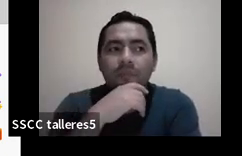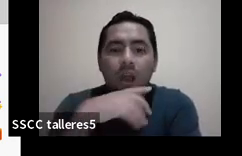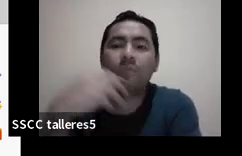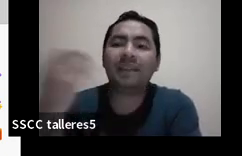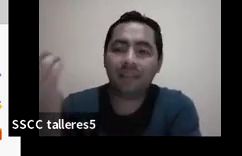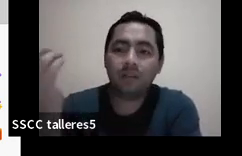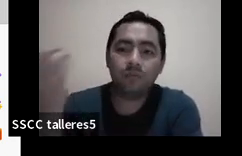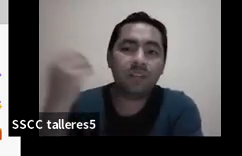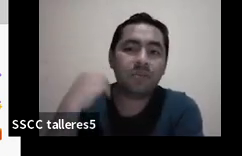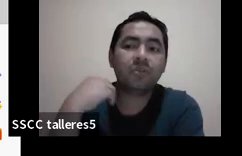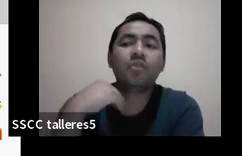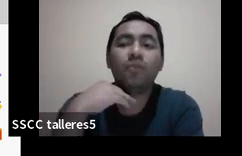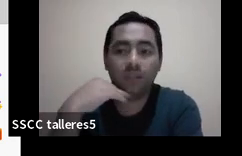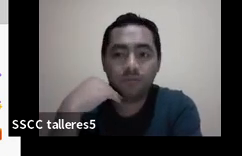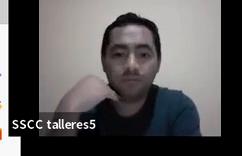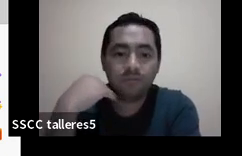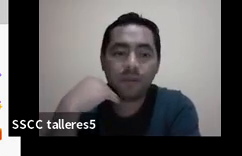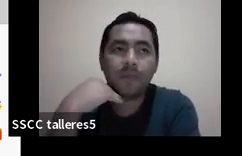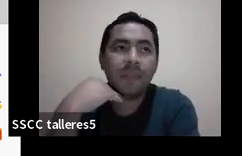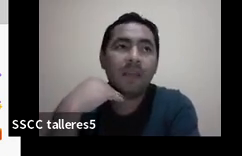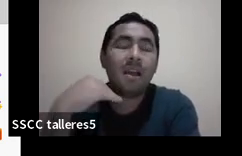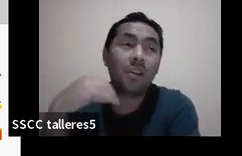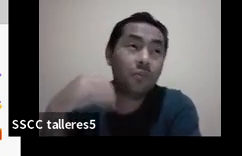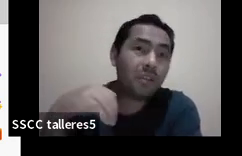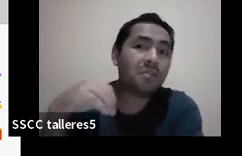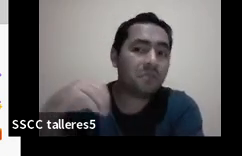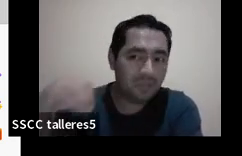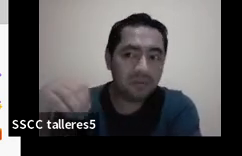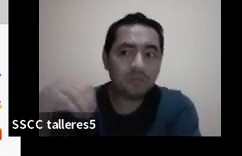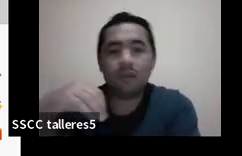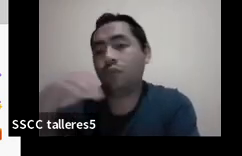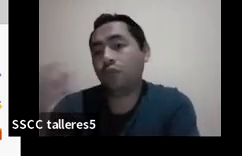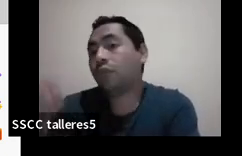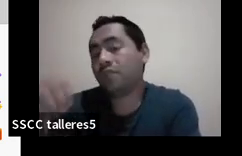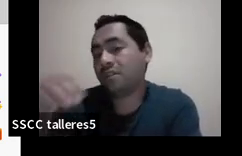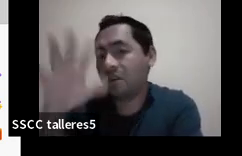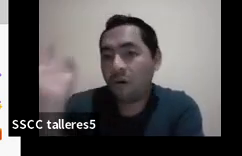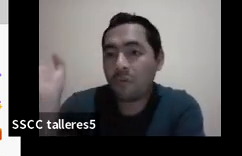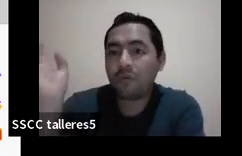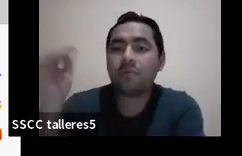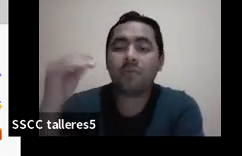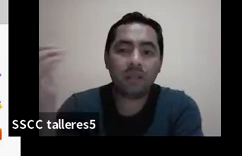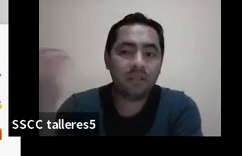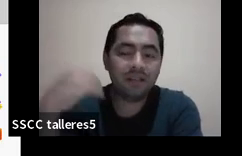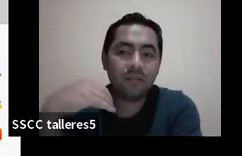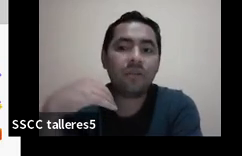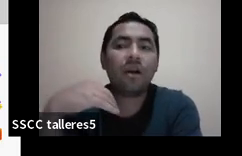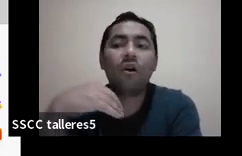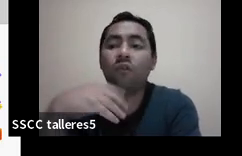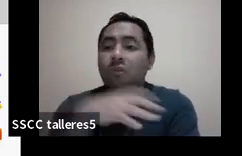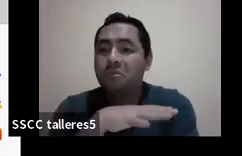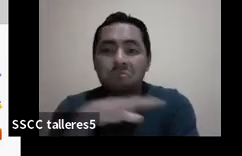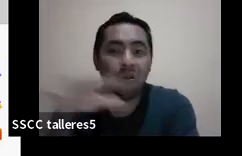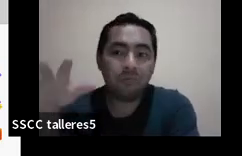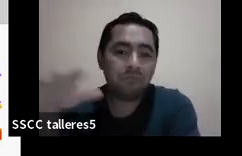a aumentar su percepción del sonido, ¿ya? Ayuda, sí, algunos sordos se sienten cómodos porque sí les